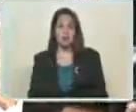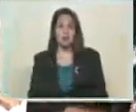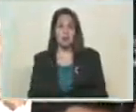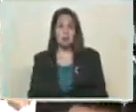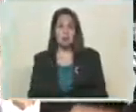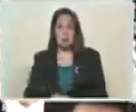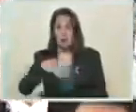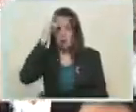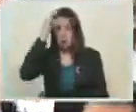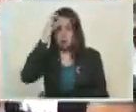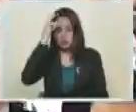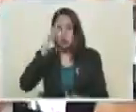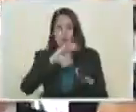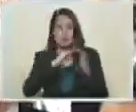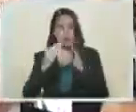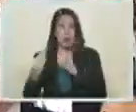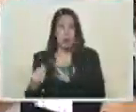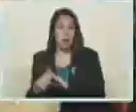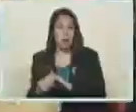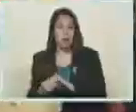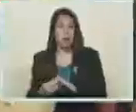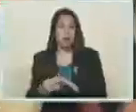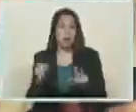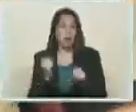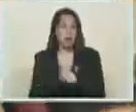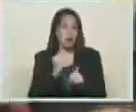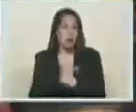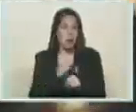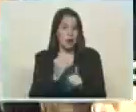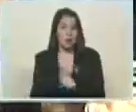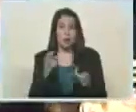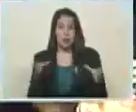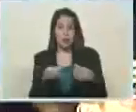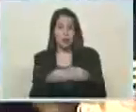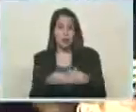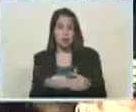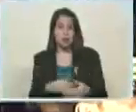a los consejos comunales, a los sindicatos.